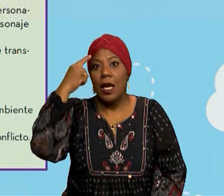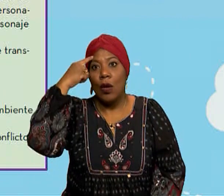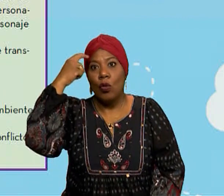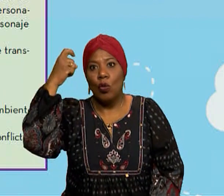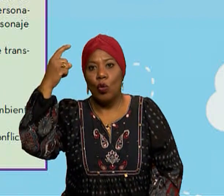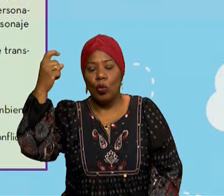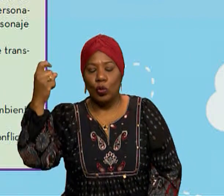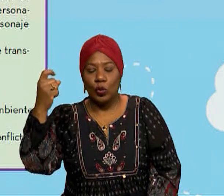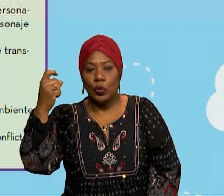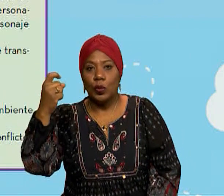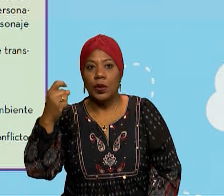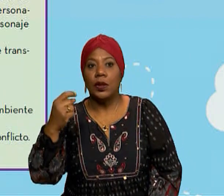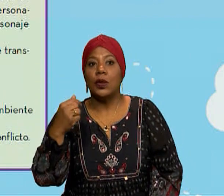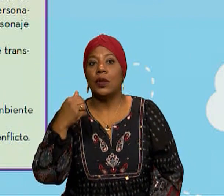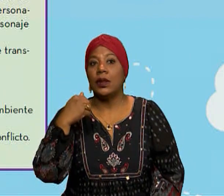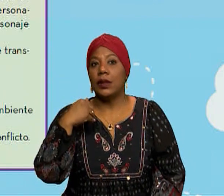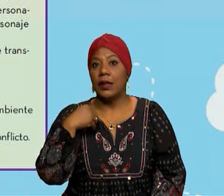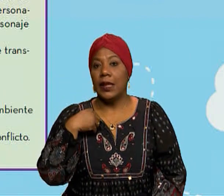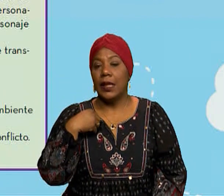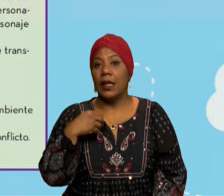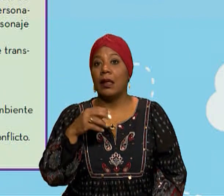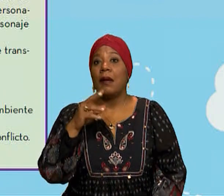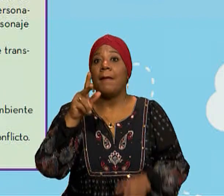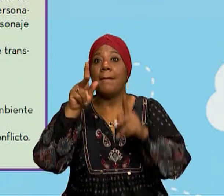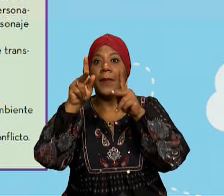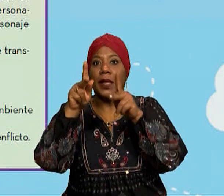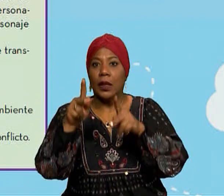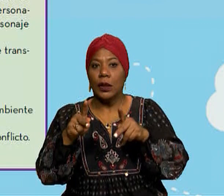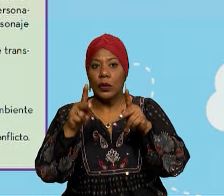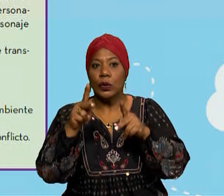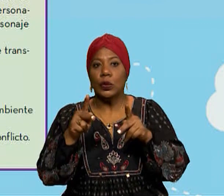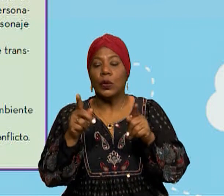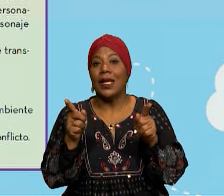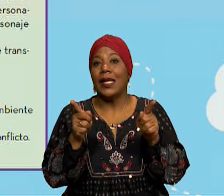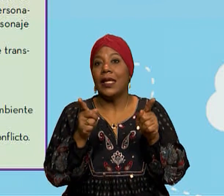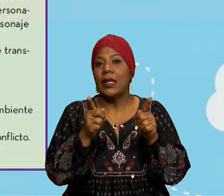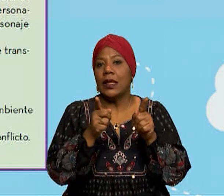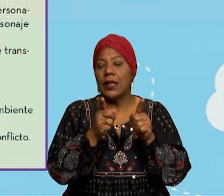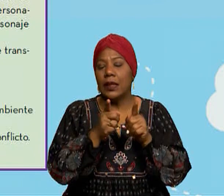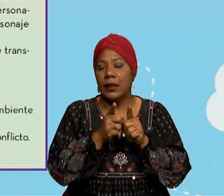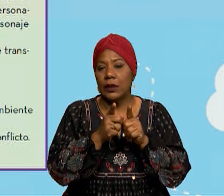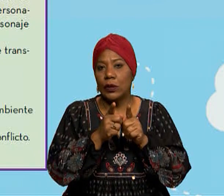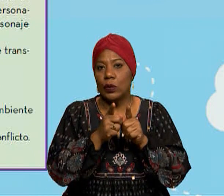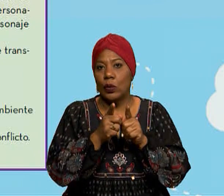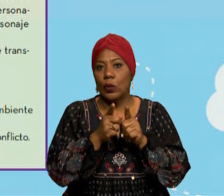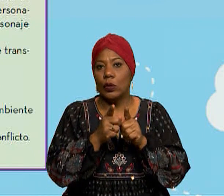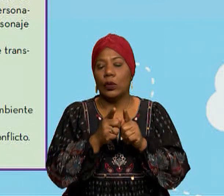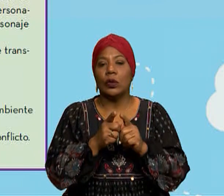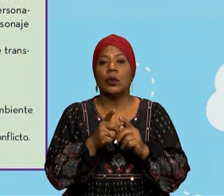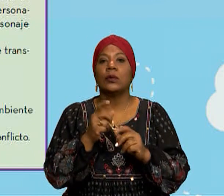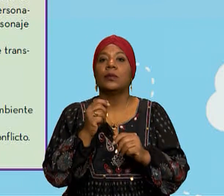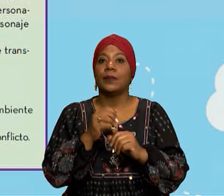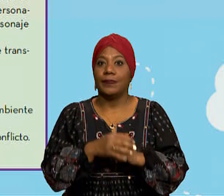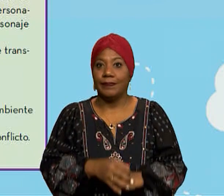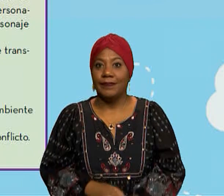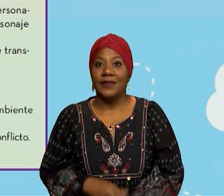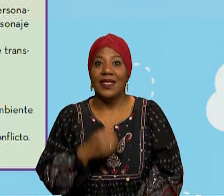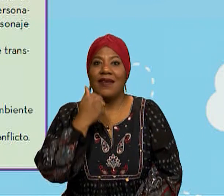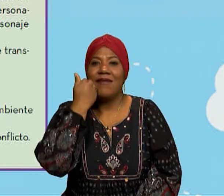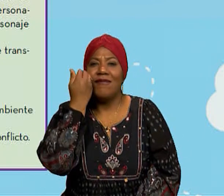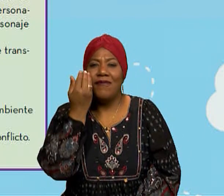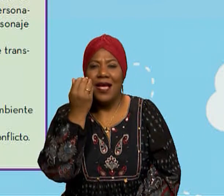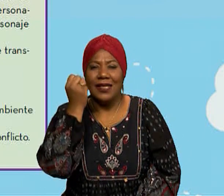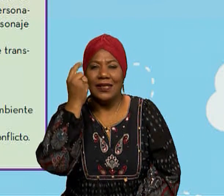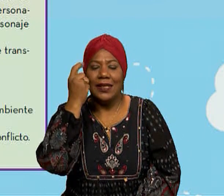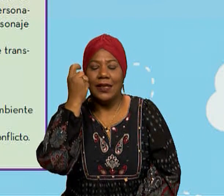Se caracteriza por ser corto, sencillo y tener pocos personajes. En todos los